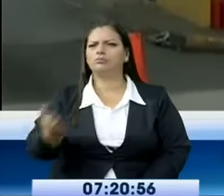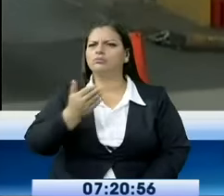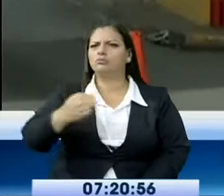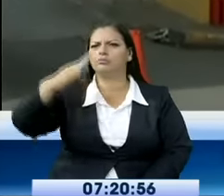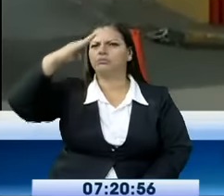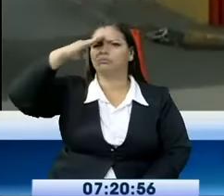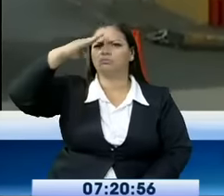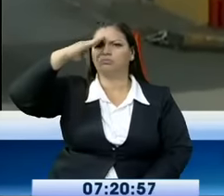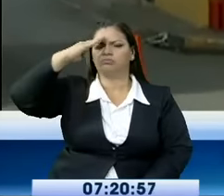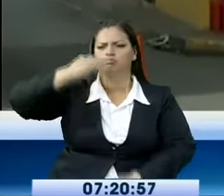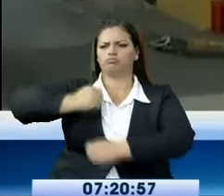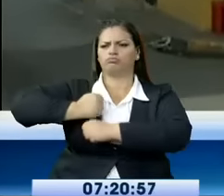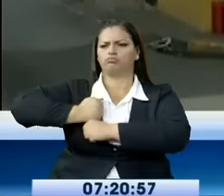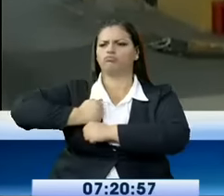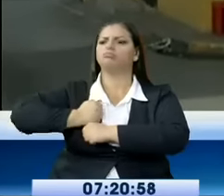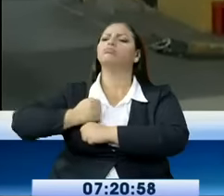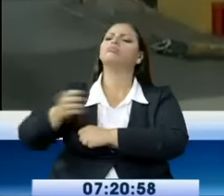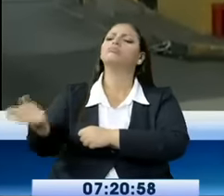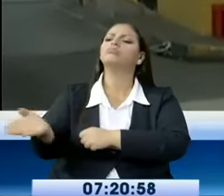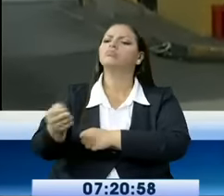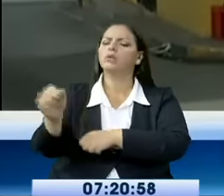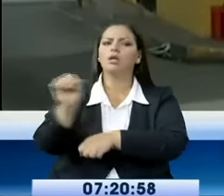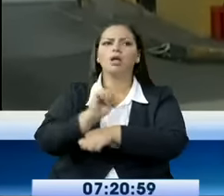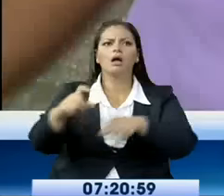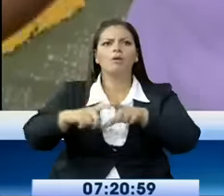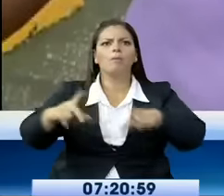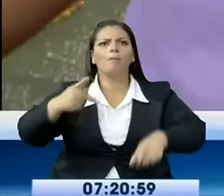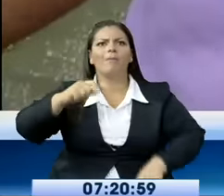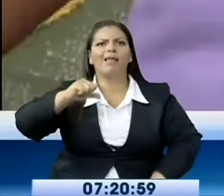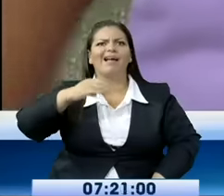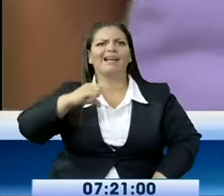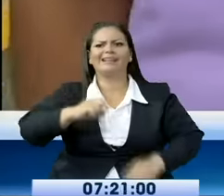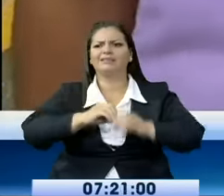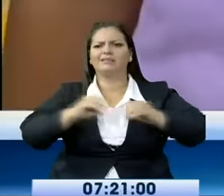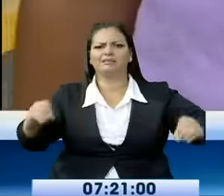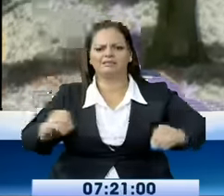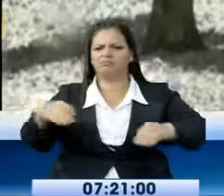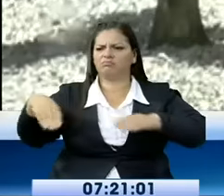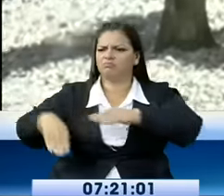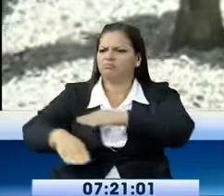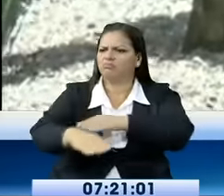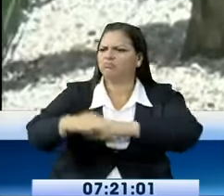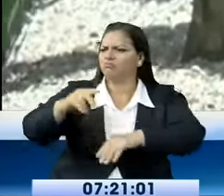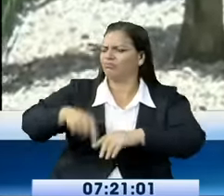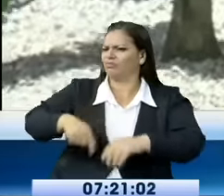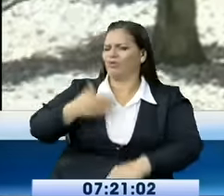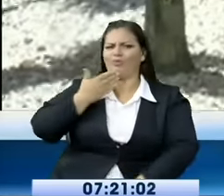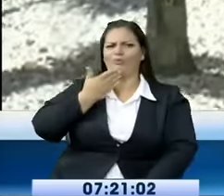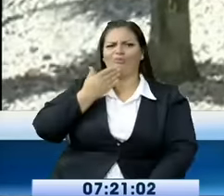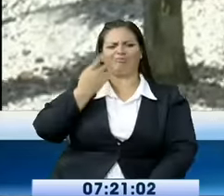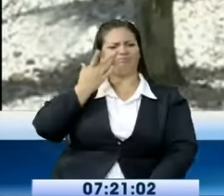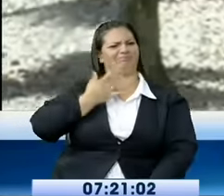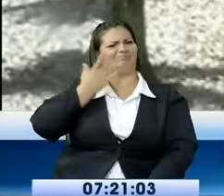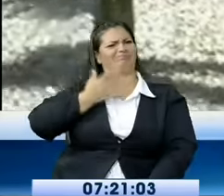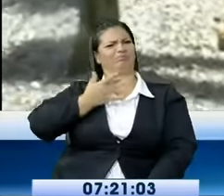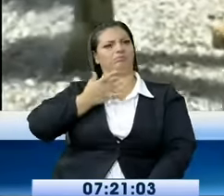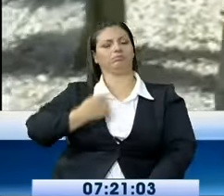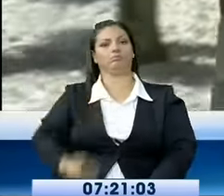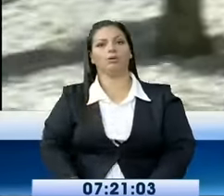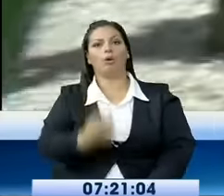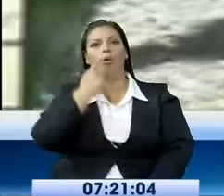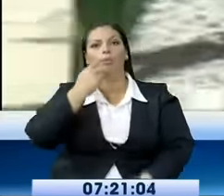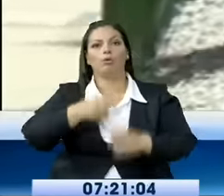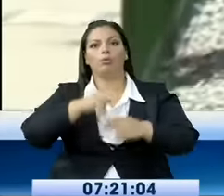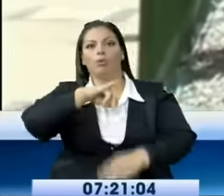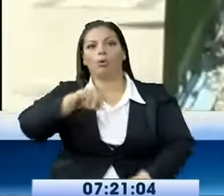sin placa y les dan chance a que salgan de una. Cuando uno quiere verse salir, no dejan salir tan fácil. A José, uno de los perjudicados, no le queda